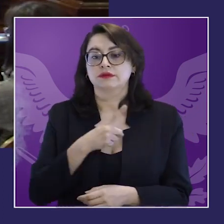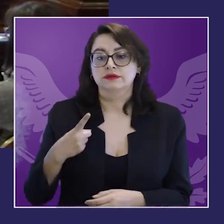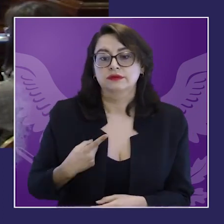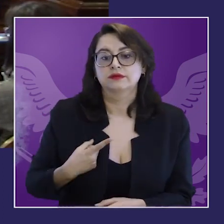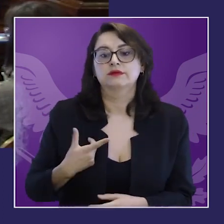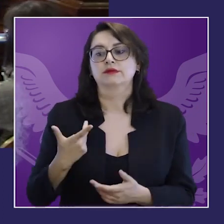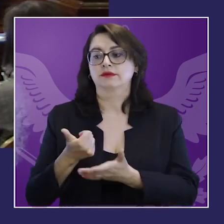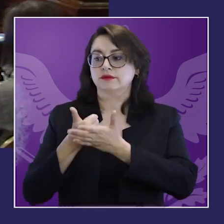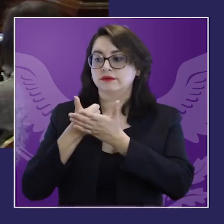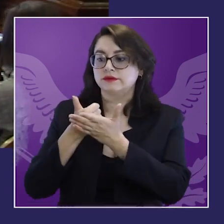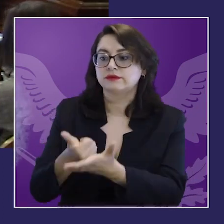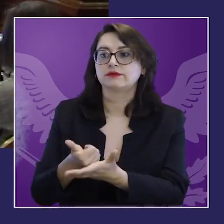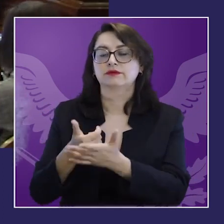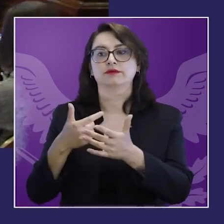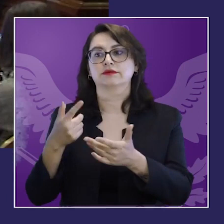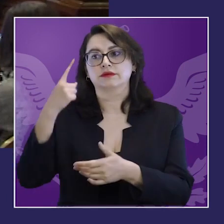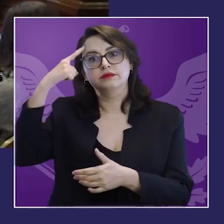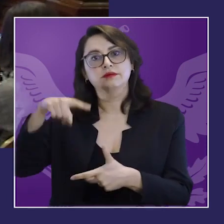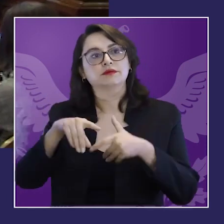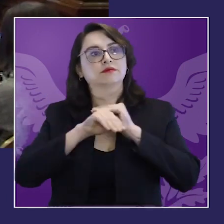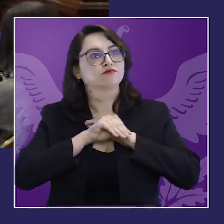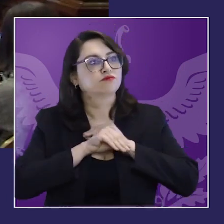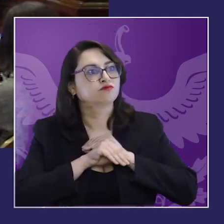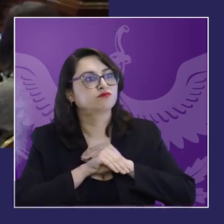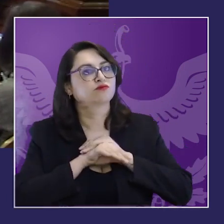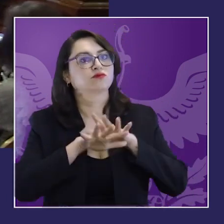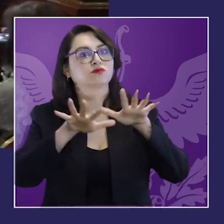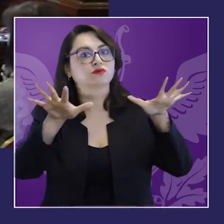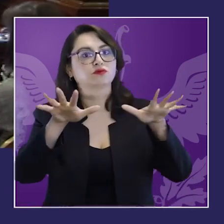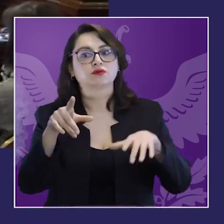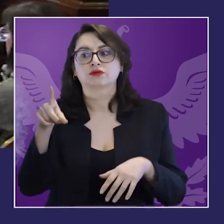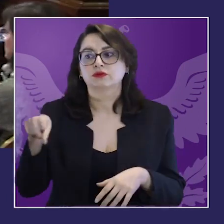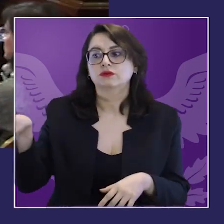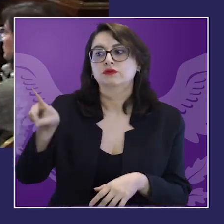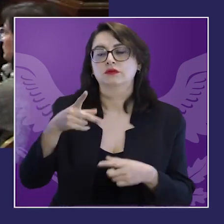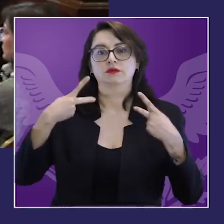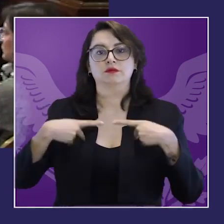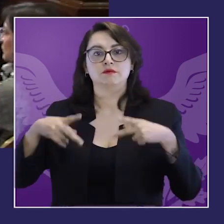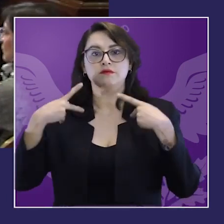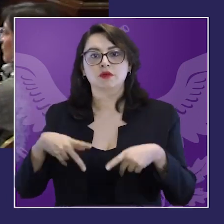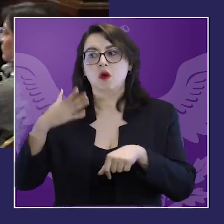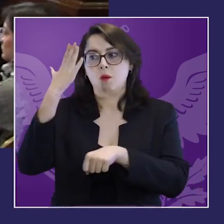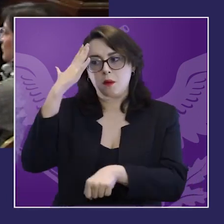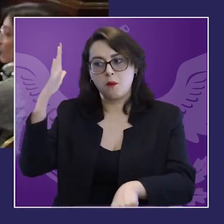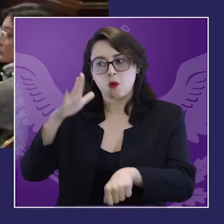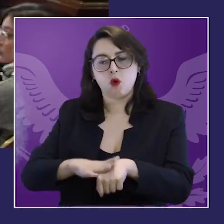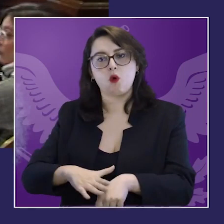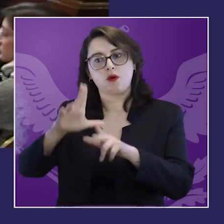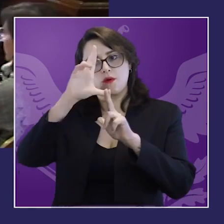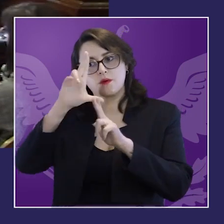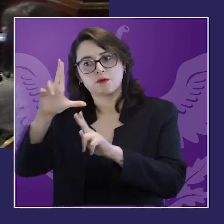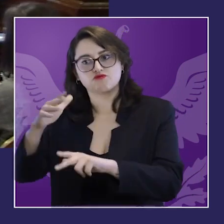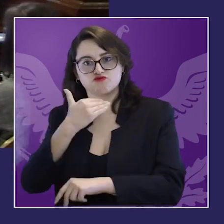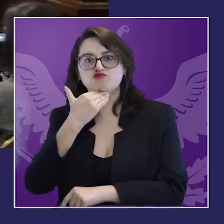Las medidas de satisfacción incluyen actos u obras de alcance o de repercusión pública, que lo que buscan es la recuperación